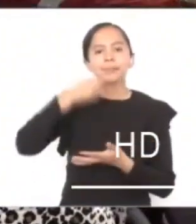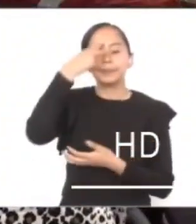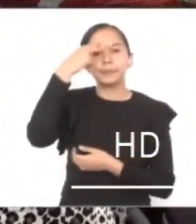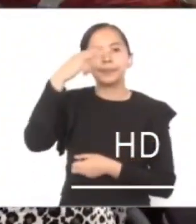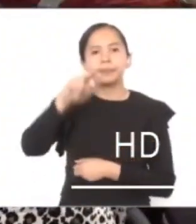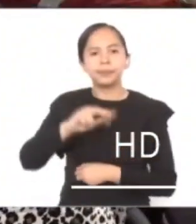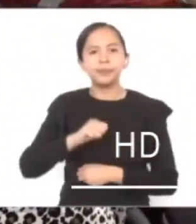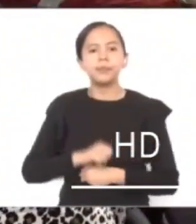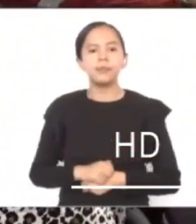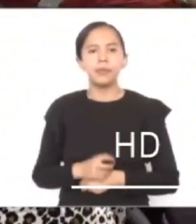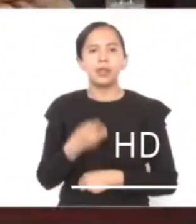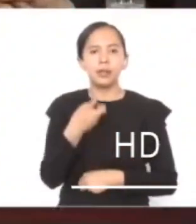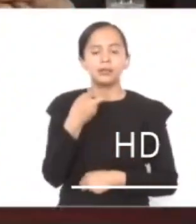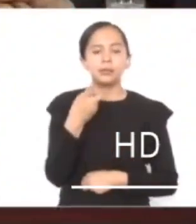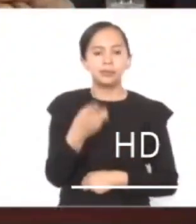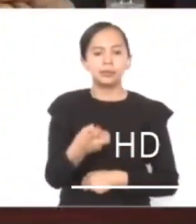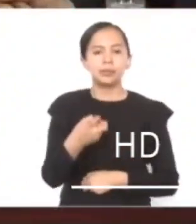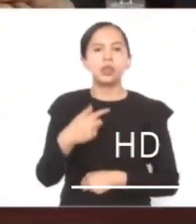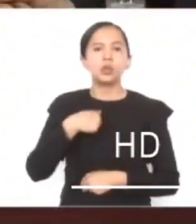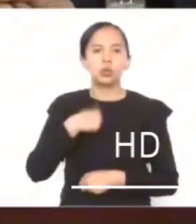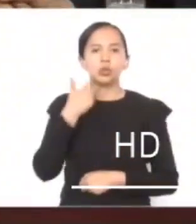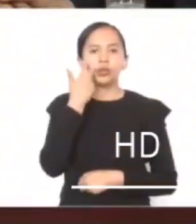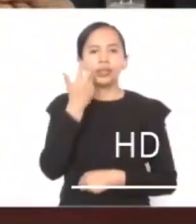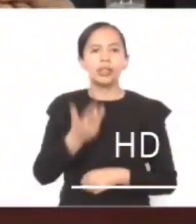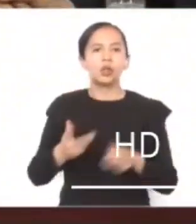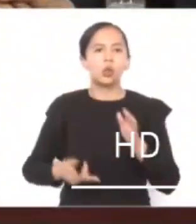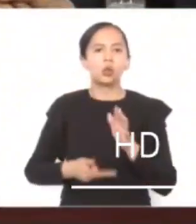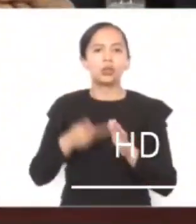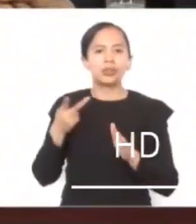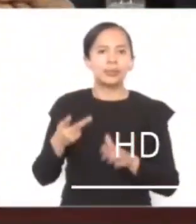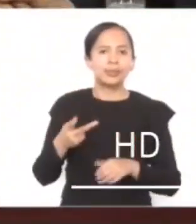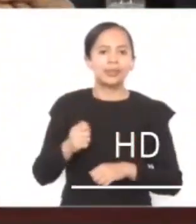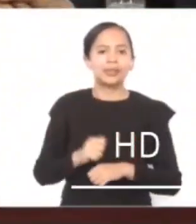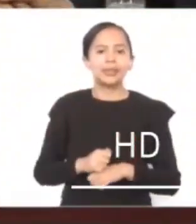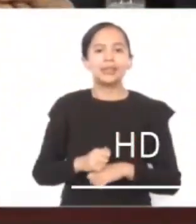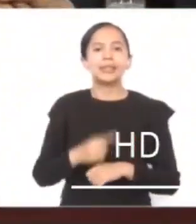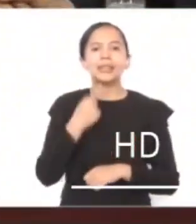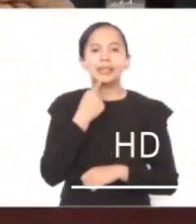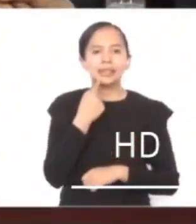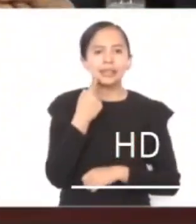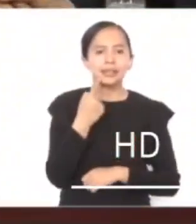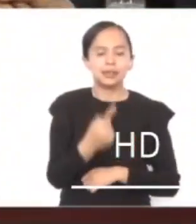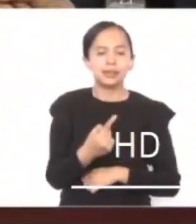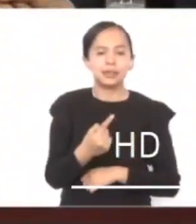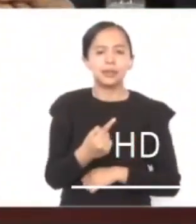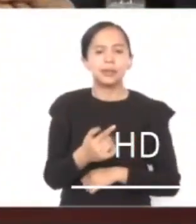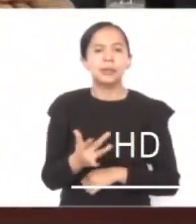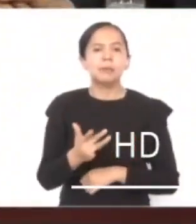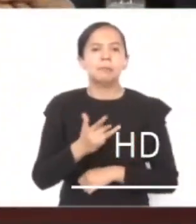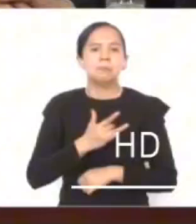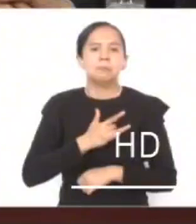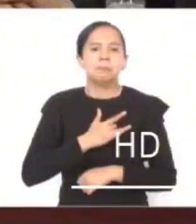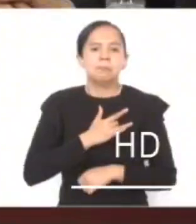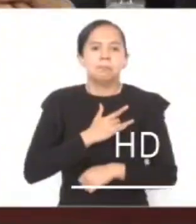México. Asimismo, quiero refrendar nuestra más amplia